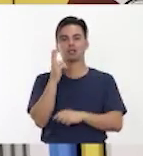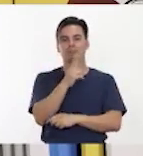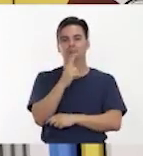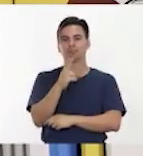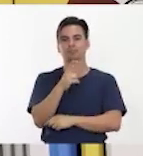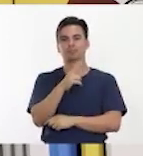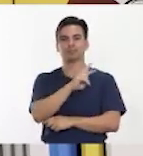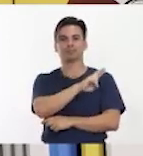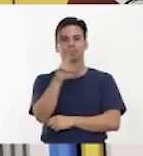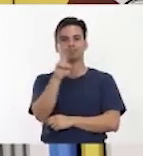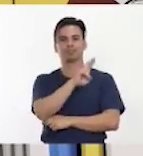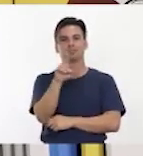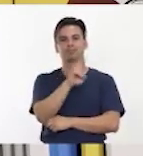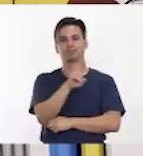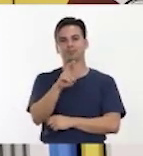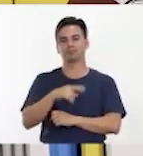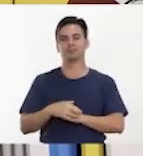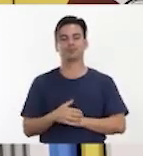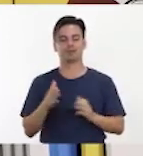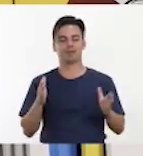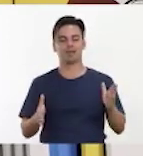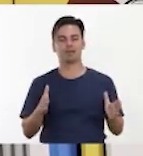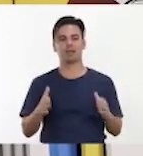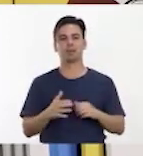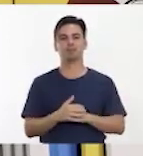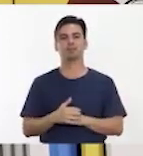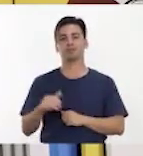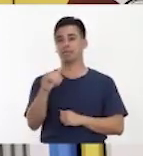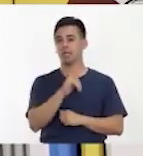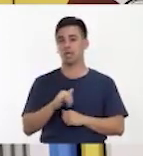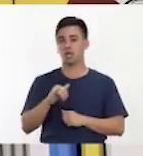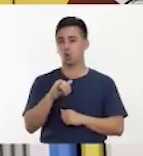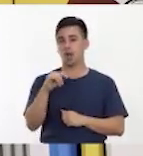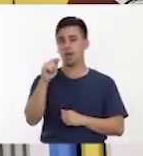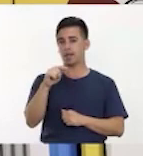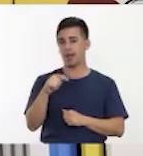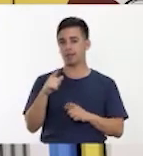etapa. Igualmente, en estas actividades encontrarán